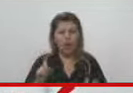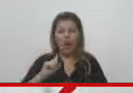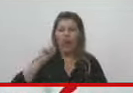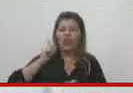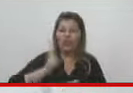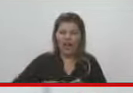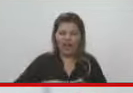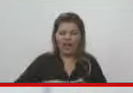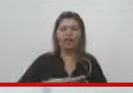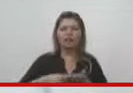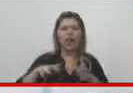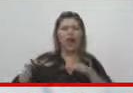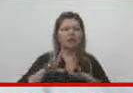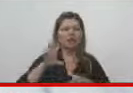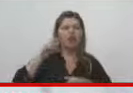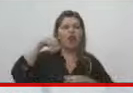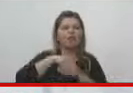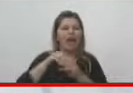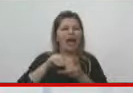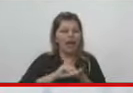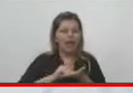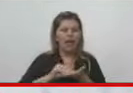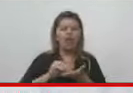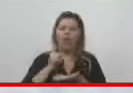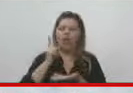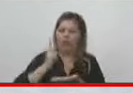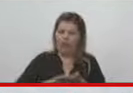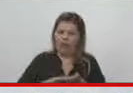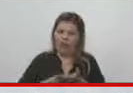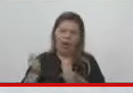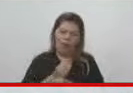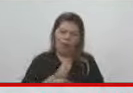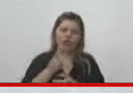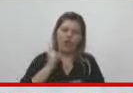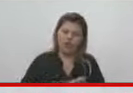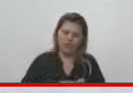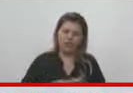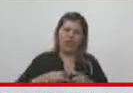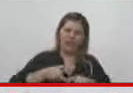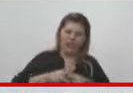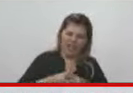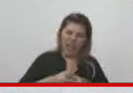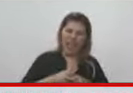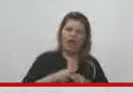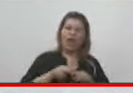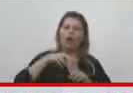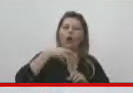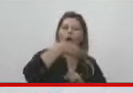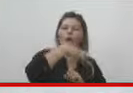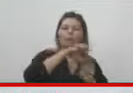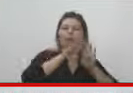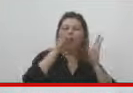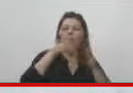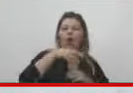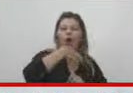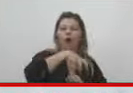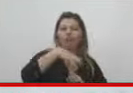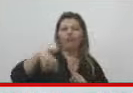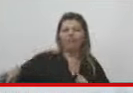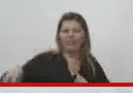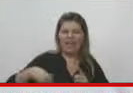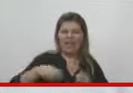un acto administrativo, es que tener dictámenes técnicos, dictámenes jurídicos, pasar por las diferentes oficinas. Recuerdo, un DNU